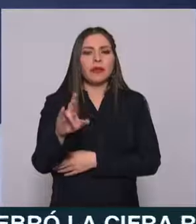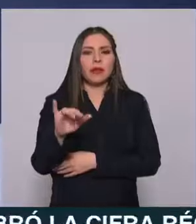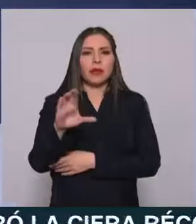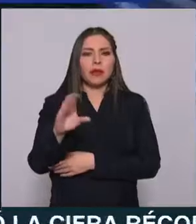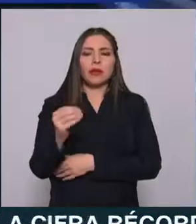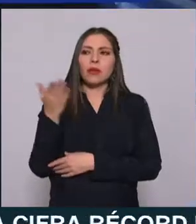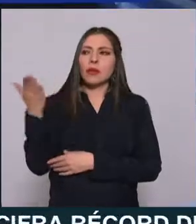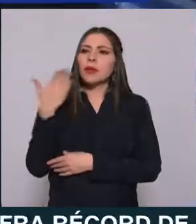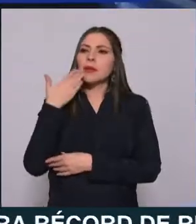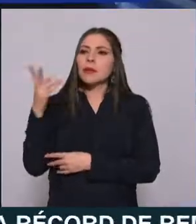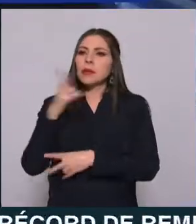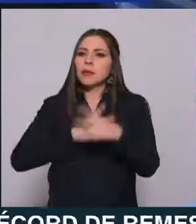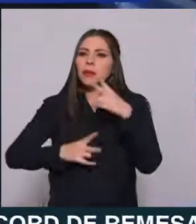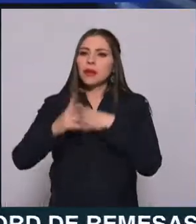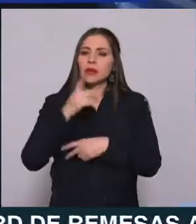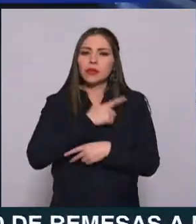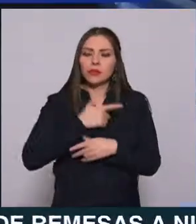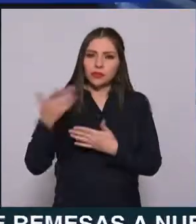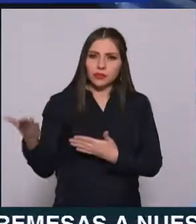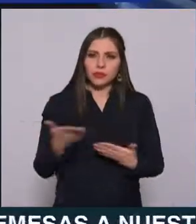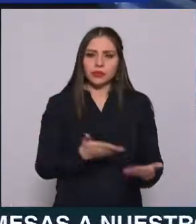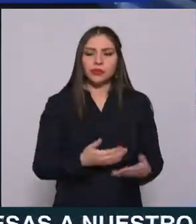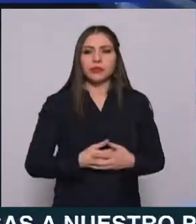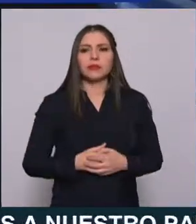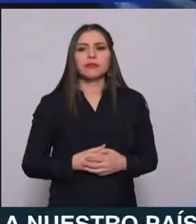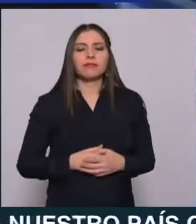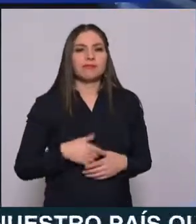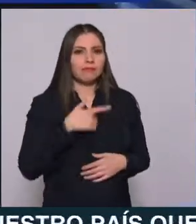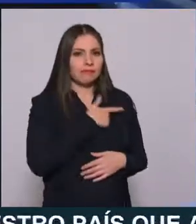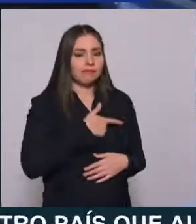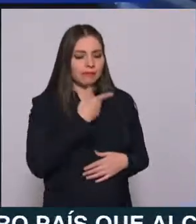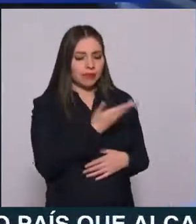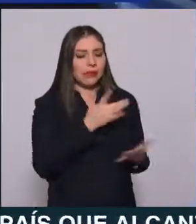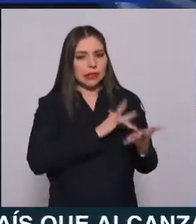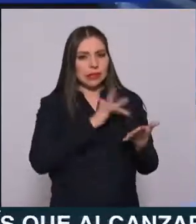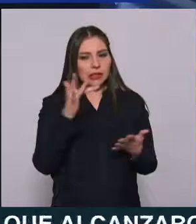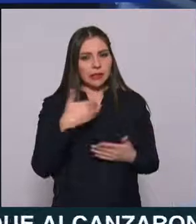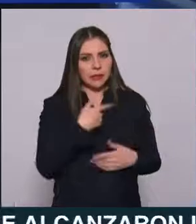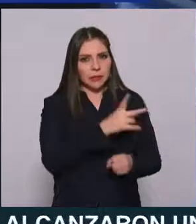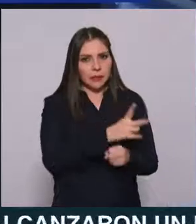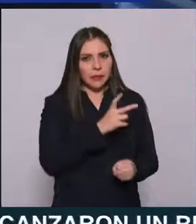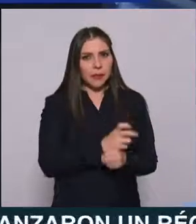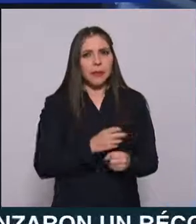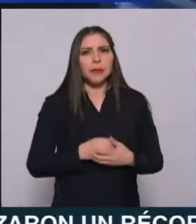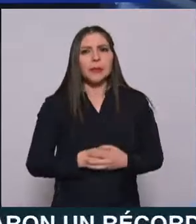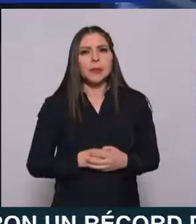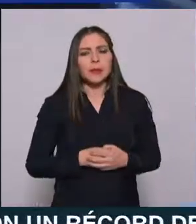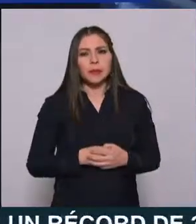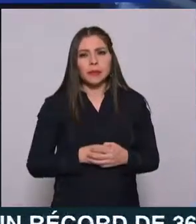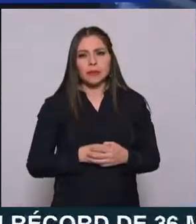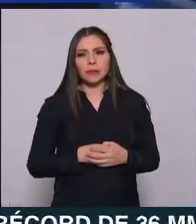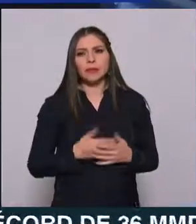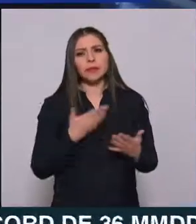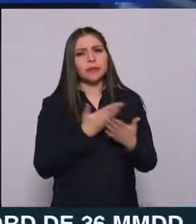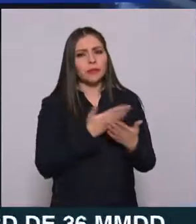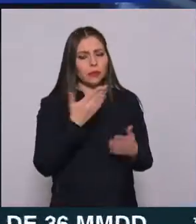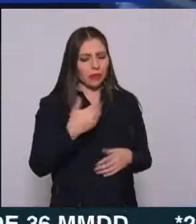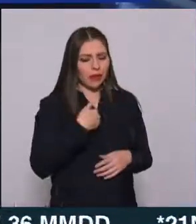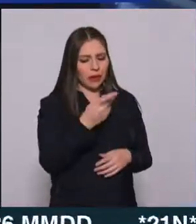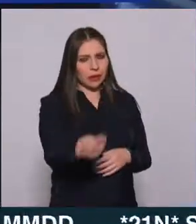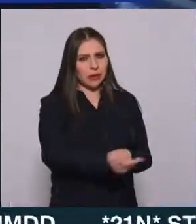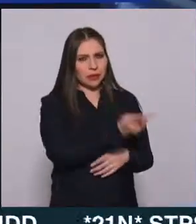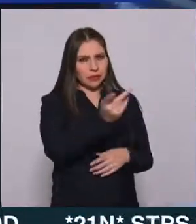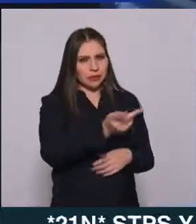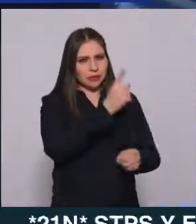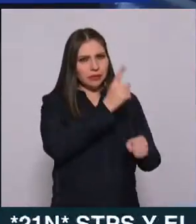bienvenido a Capital 21. ¿Cómo estás? Qué gusto recibirte. Qué gusto, Juan Feli. Gracias por recibirme. Bienvenido. Oye, Federico, pues aquí la primera pregunta que te quiero hacer es ¿cómo